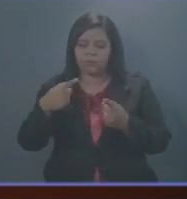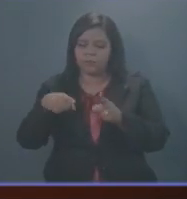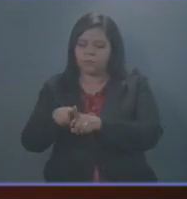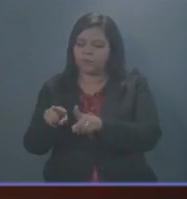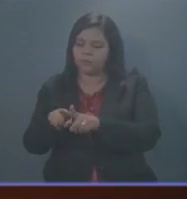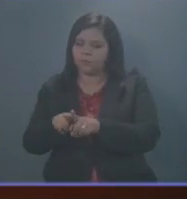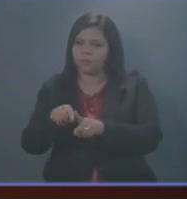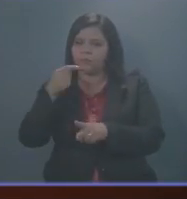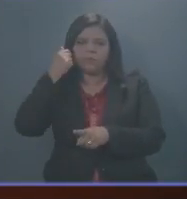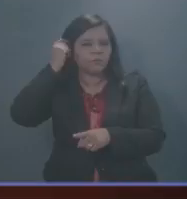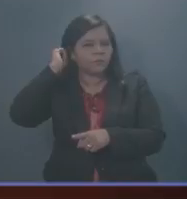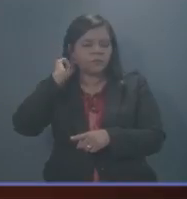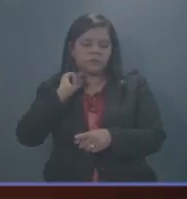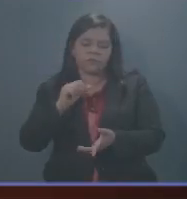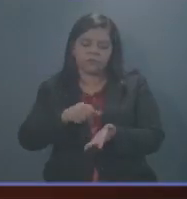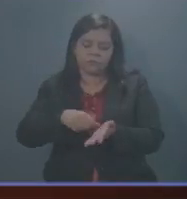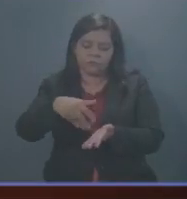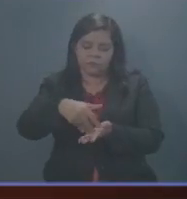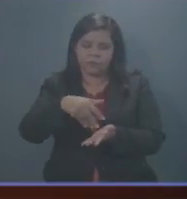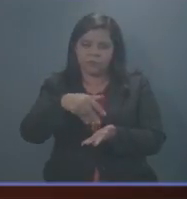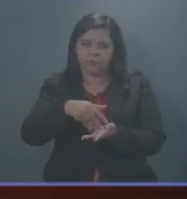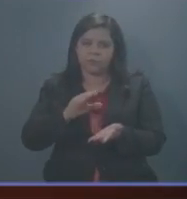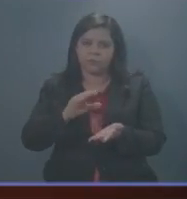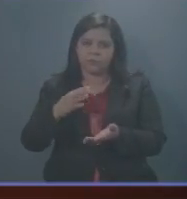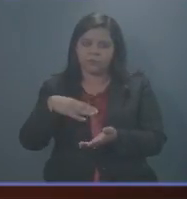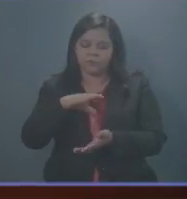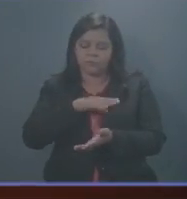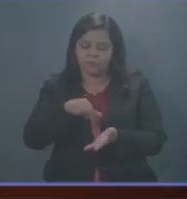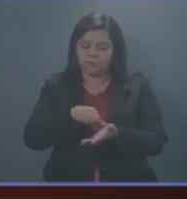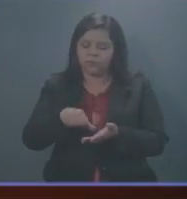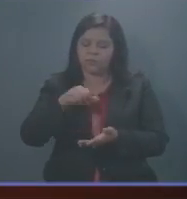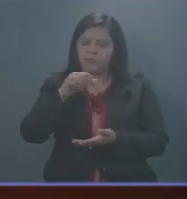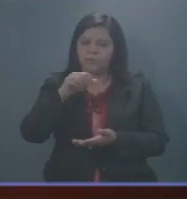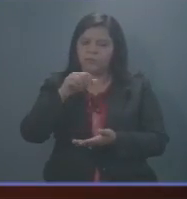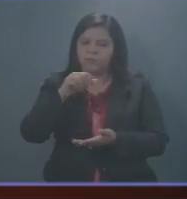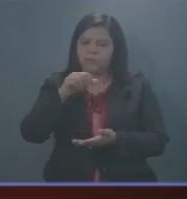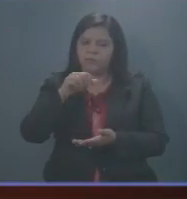del concejal de Lolotique, el licenciado Cruz Hernández. Muchas gracias.